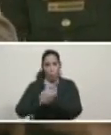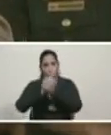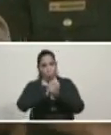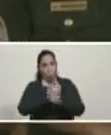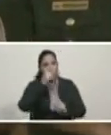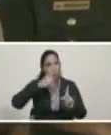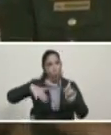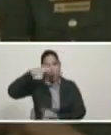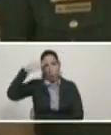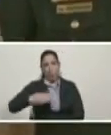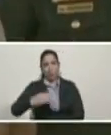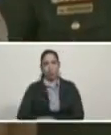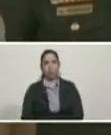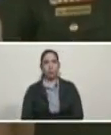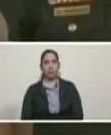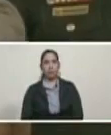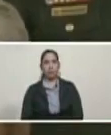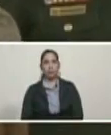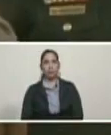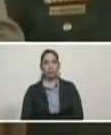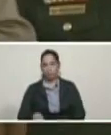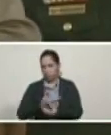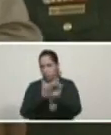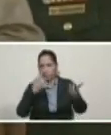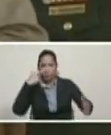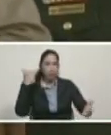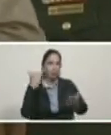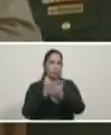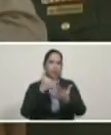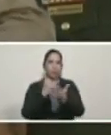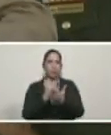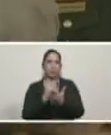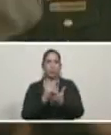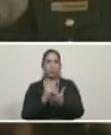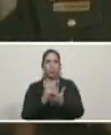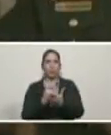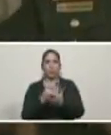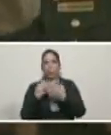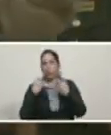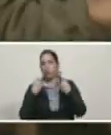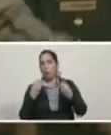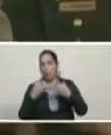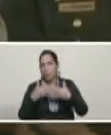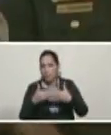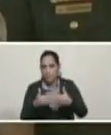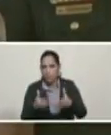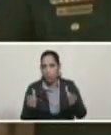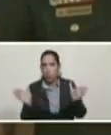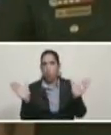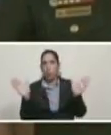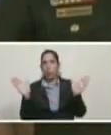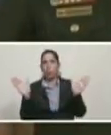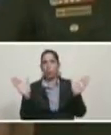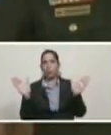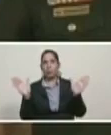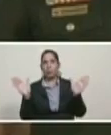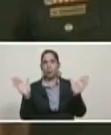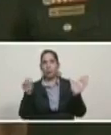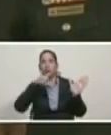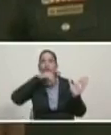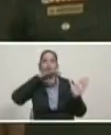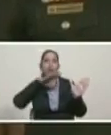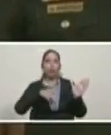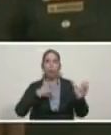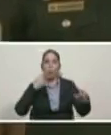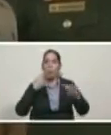cívico-militar. Para que ustedes vean cómo se le abren las puertas de la victoria